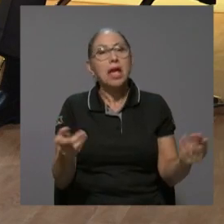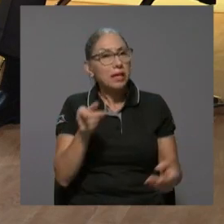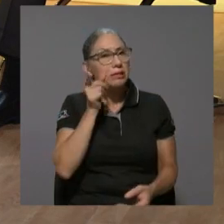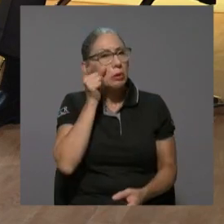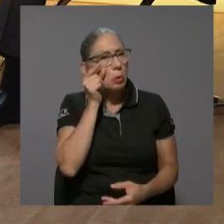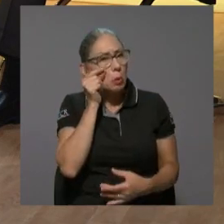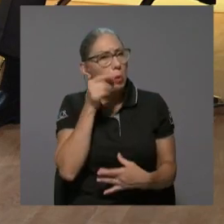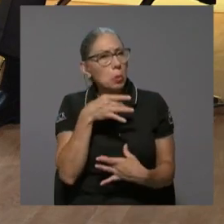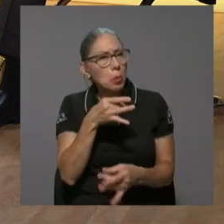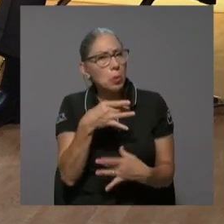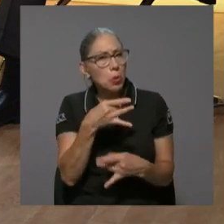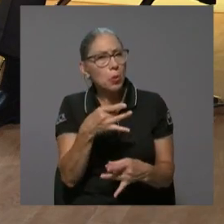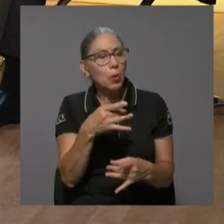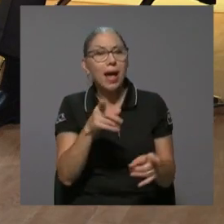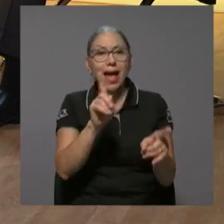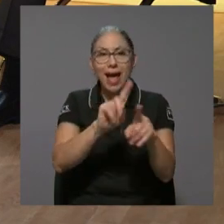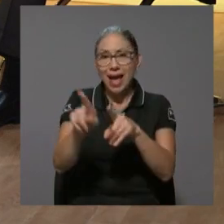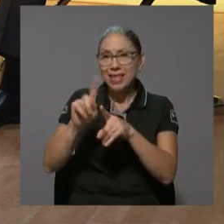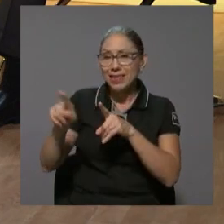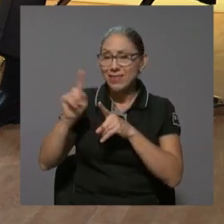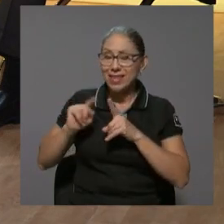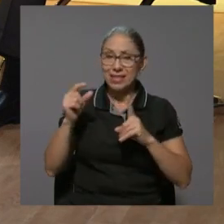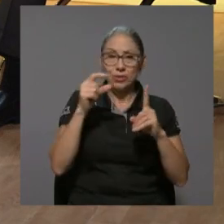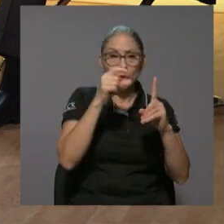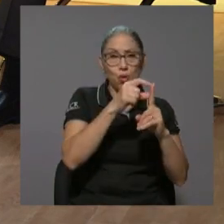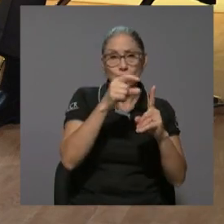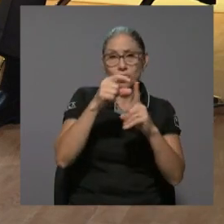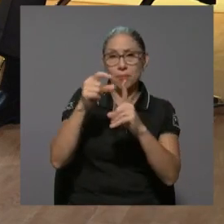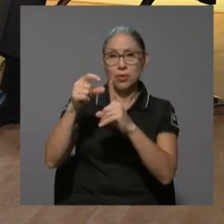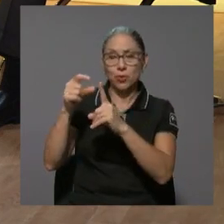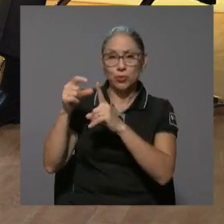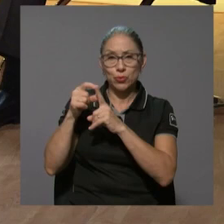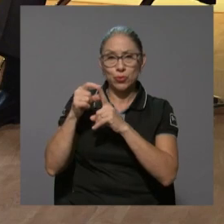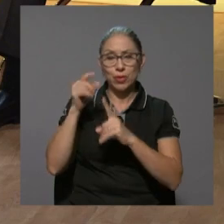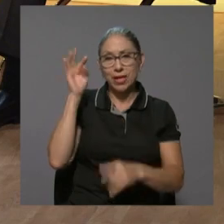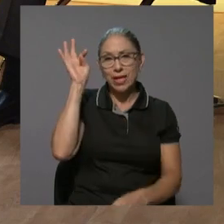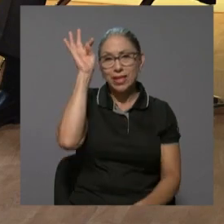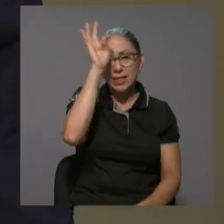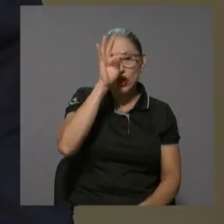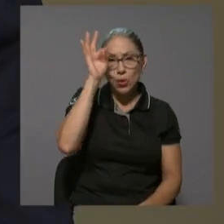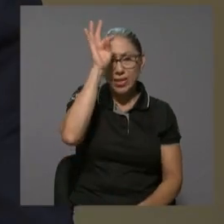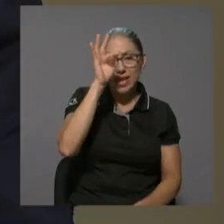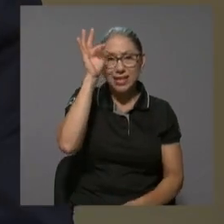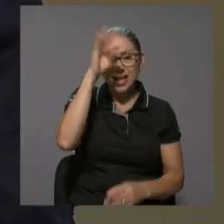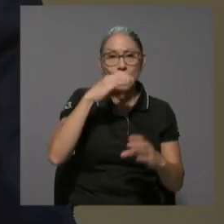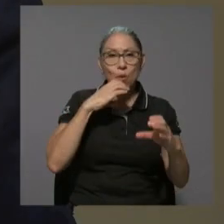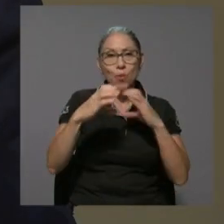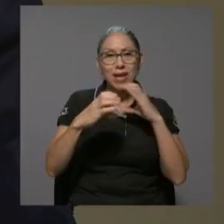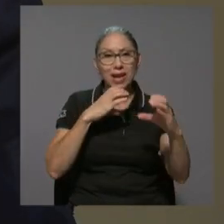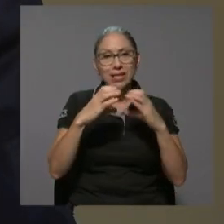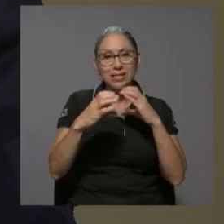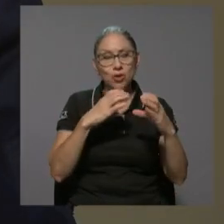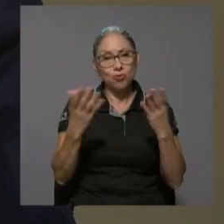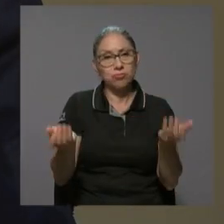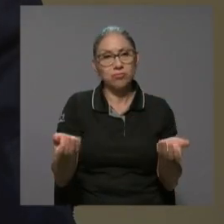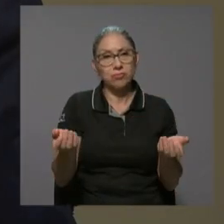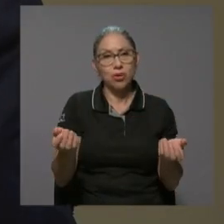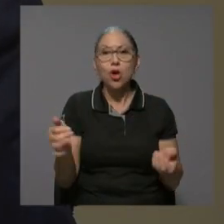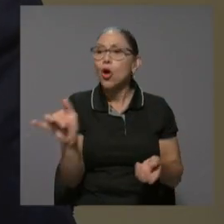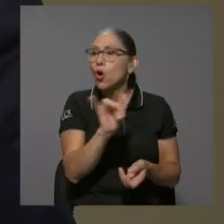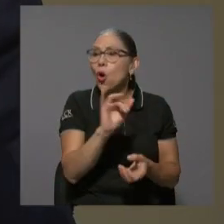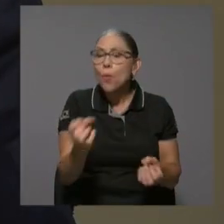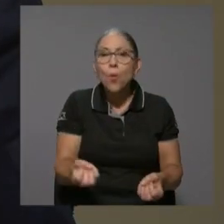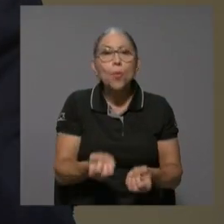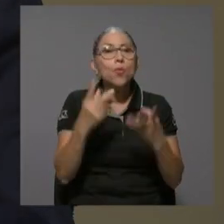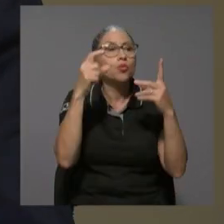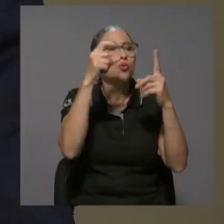hay una serie de conceptos de las teorías de la comunicación que, si bien es cierto, como tantos conceptos teóricos en